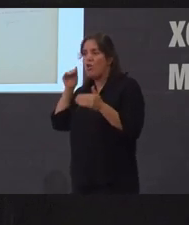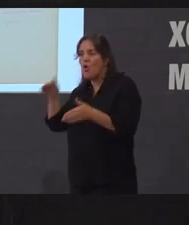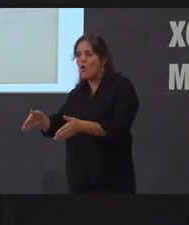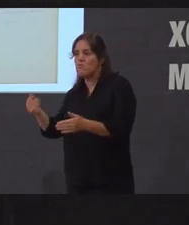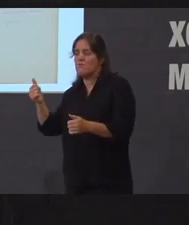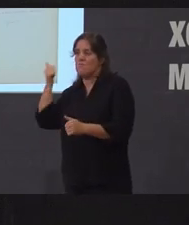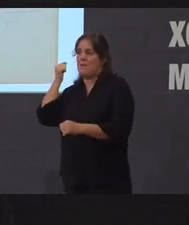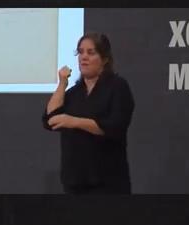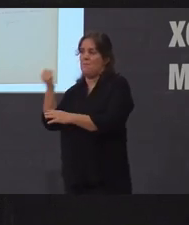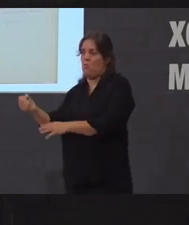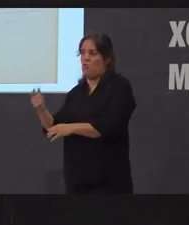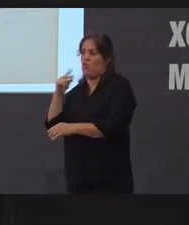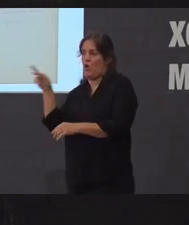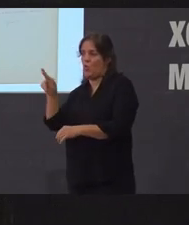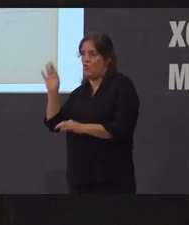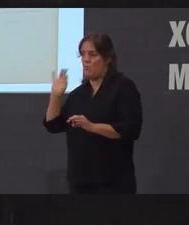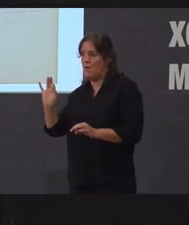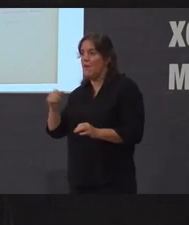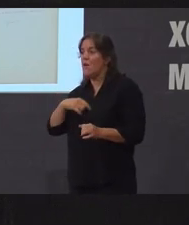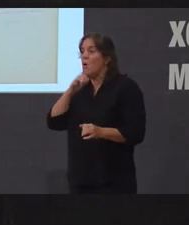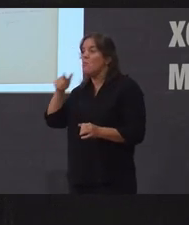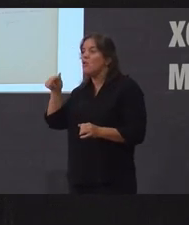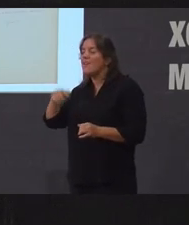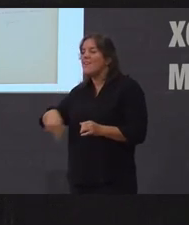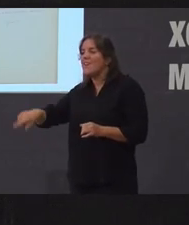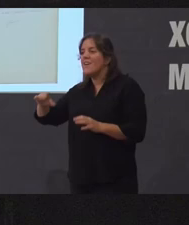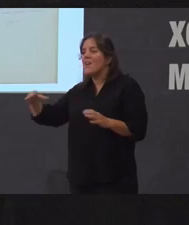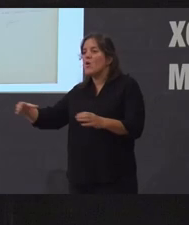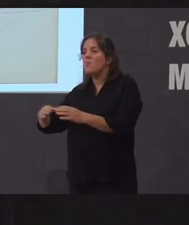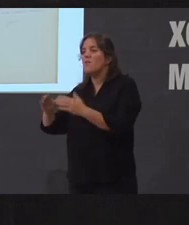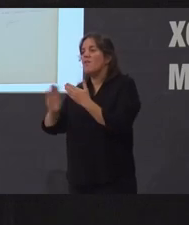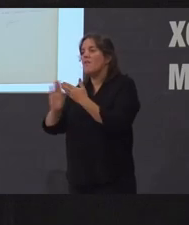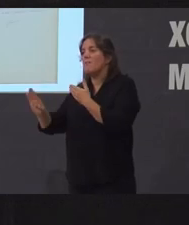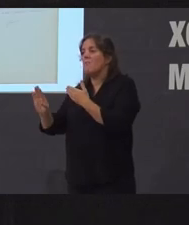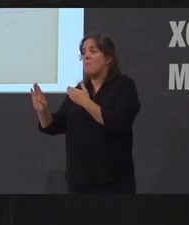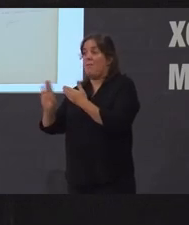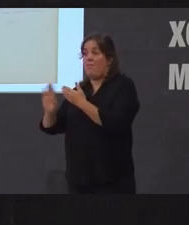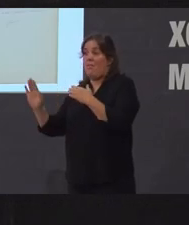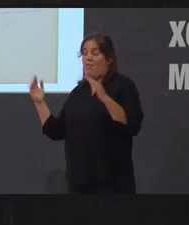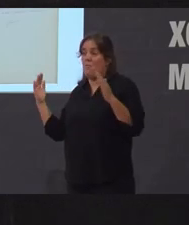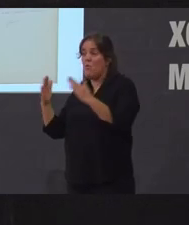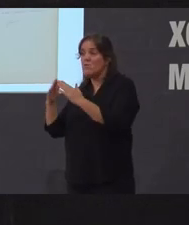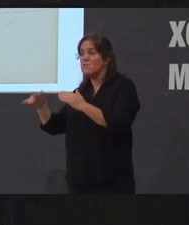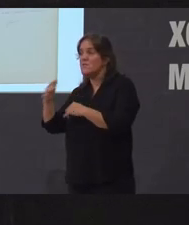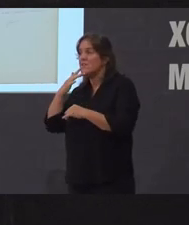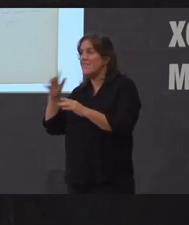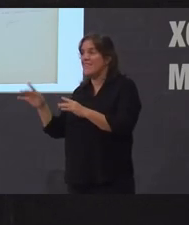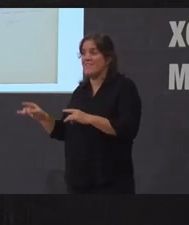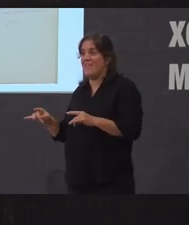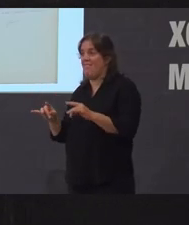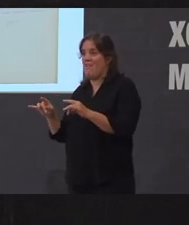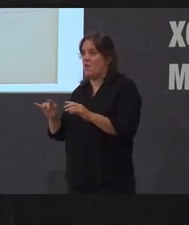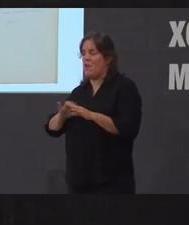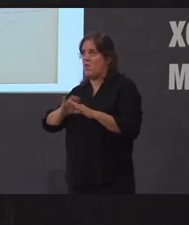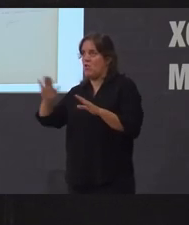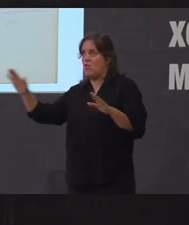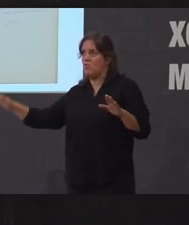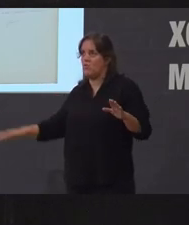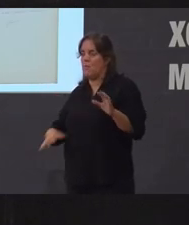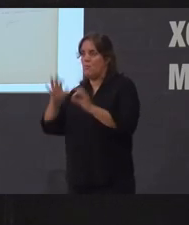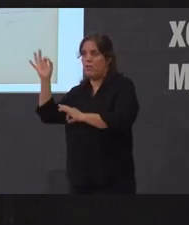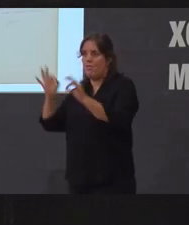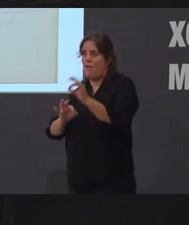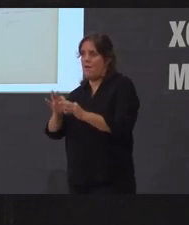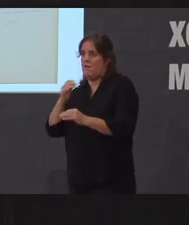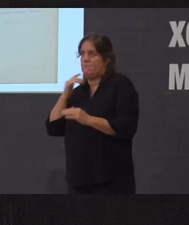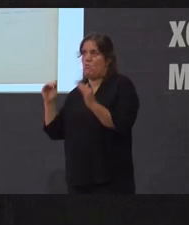maiores recursos porque son, representan unha grande cantidade da porcentaxe de hectares que hai en Galicia. E poñéndose en